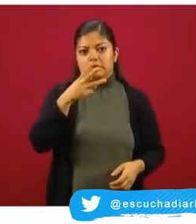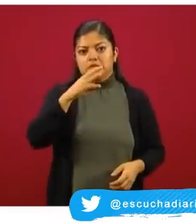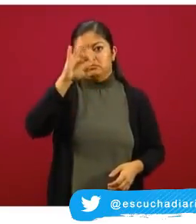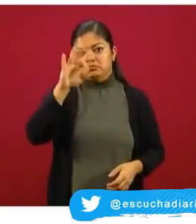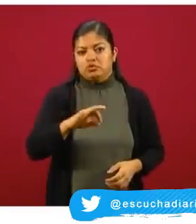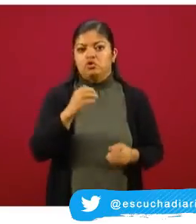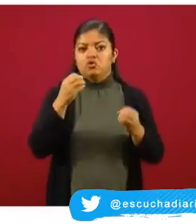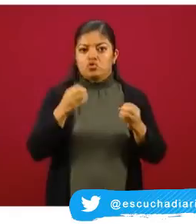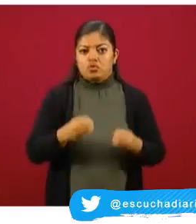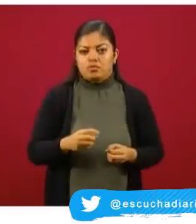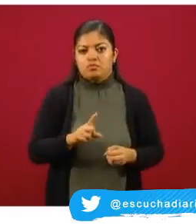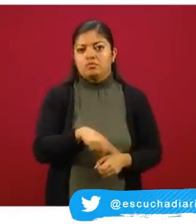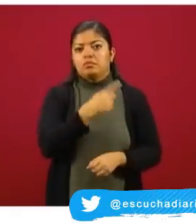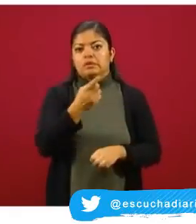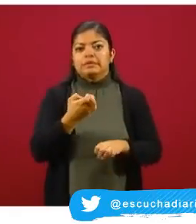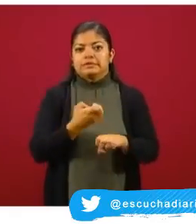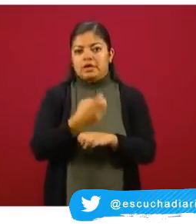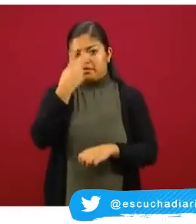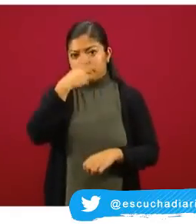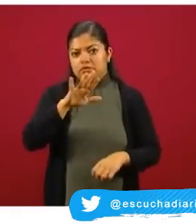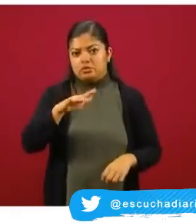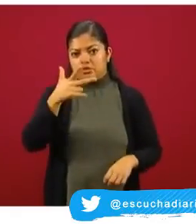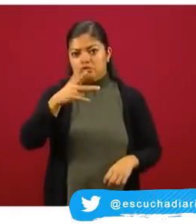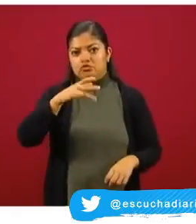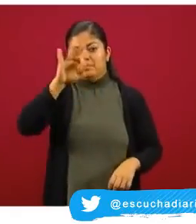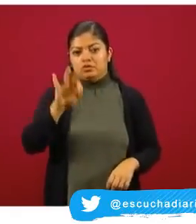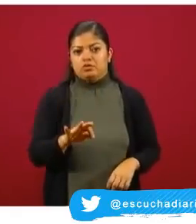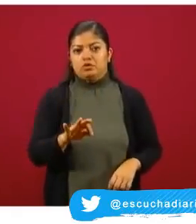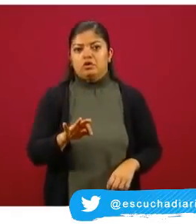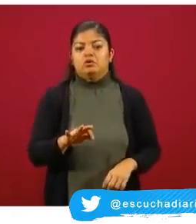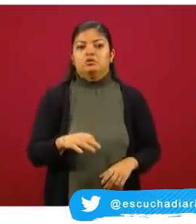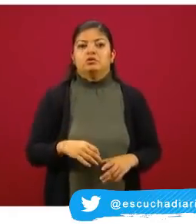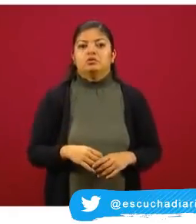ocupada, le sigue el Estado de México, 58%,